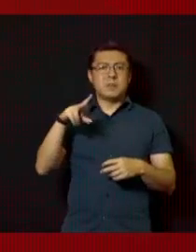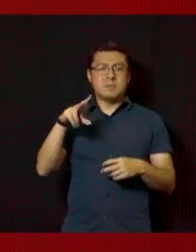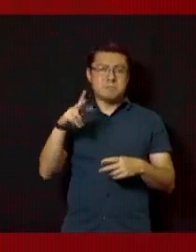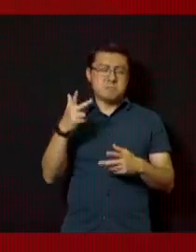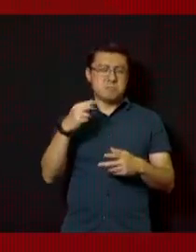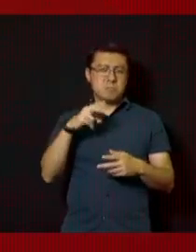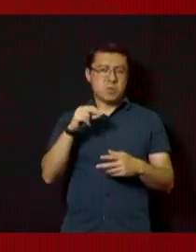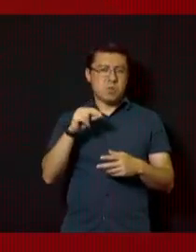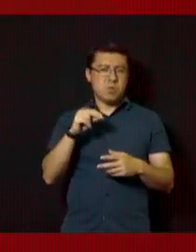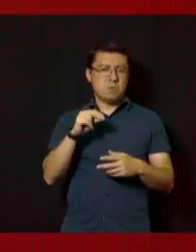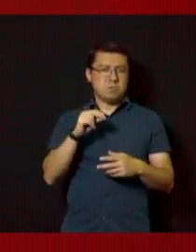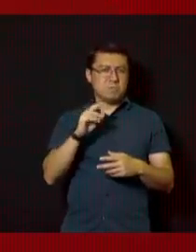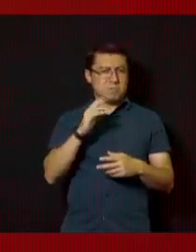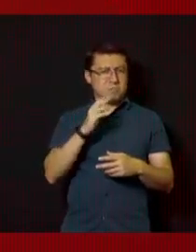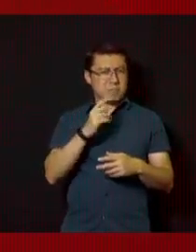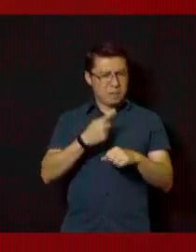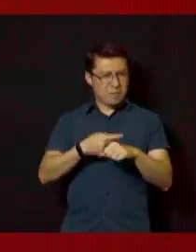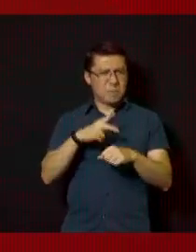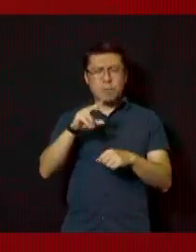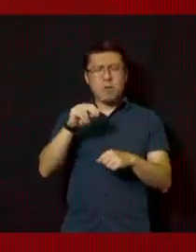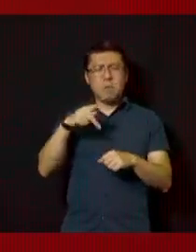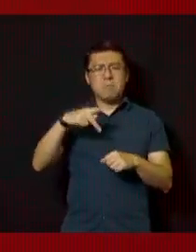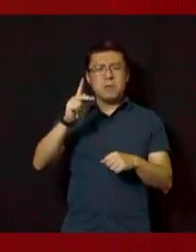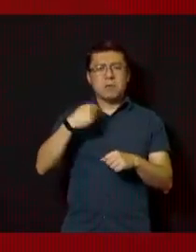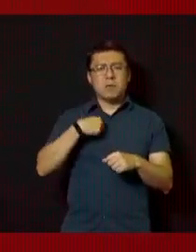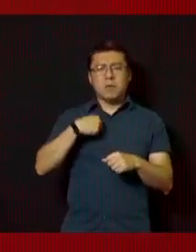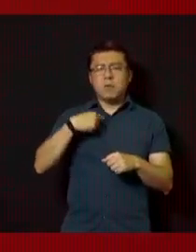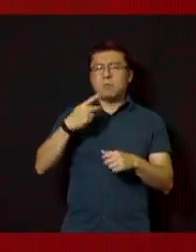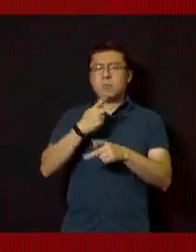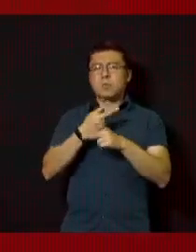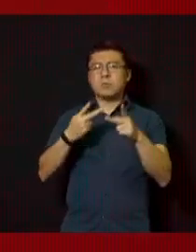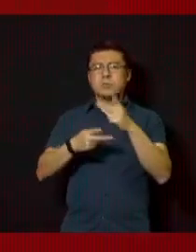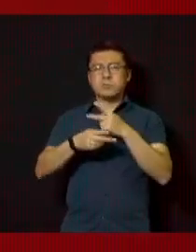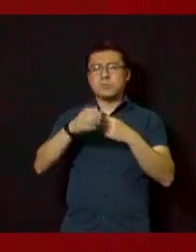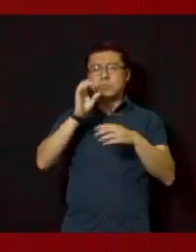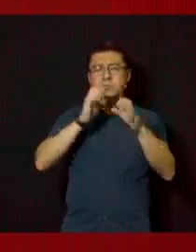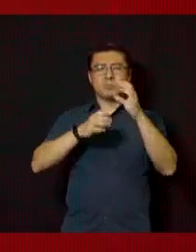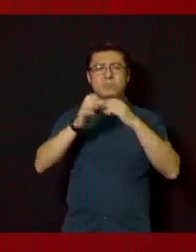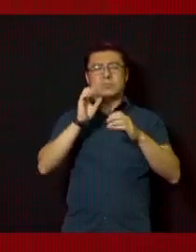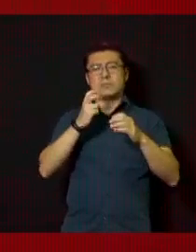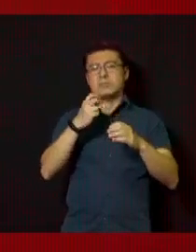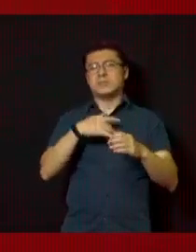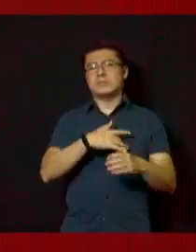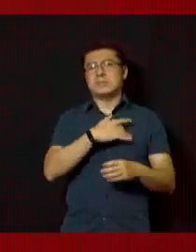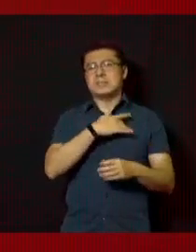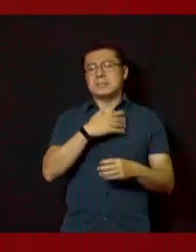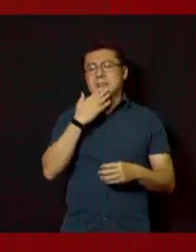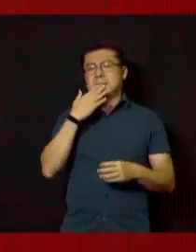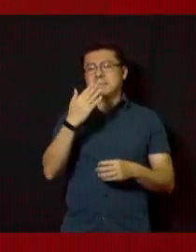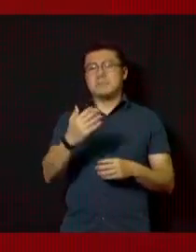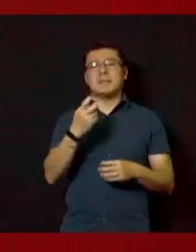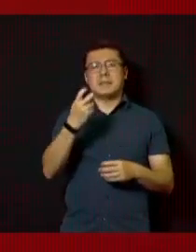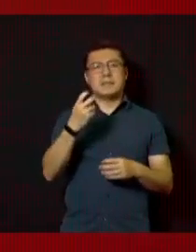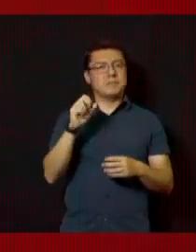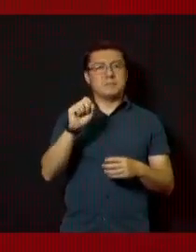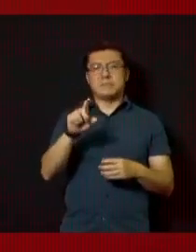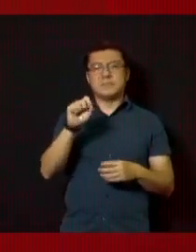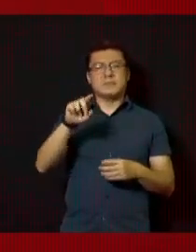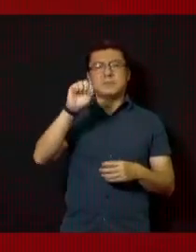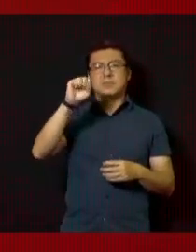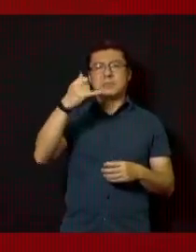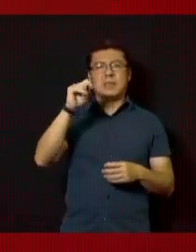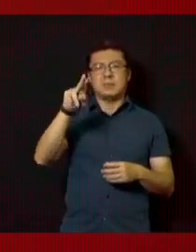eso. Yo solo sabía que me tomaba el producto y me sentía súper bien. Y eso fue lo que he venido haciendo con Save2. Utilizo